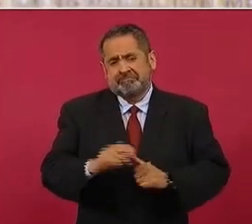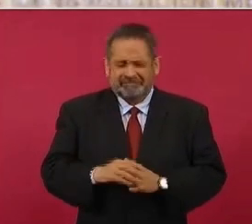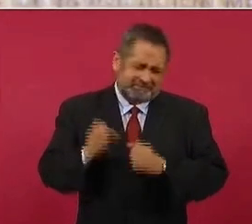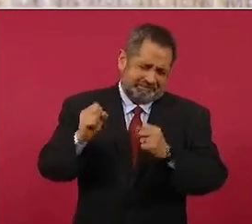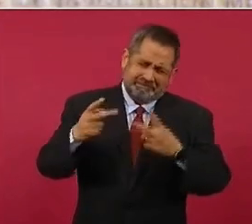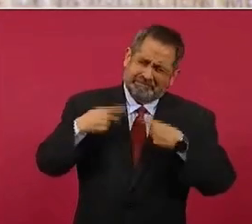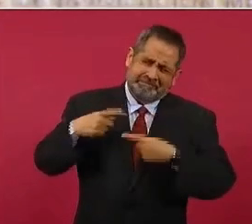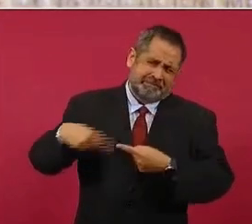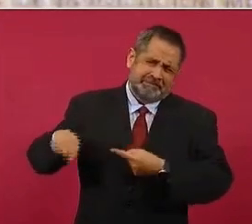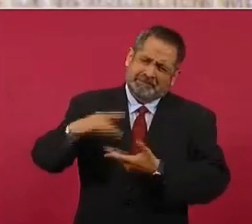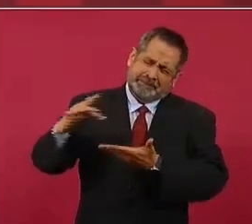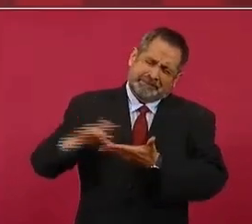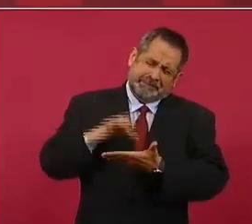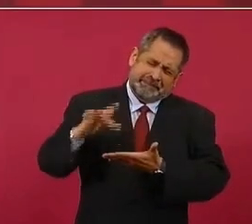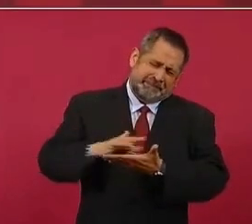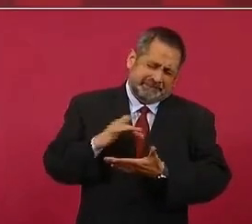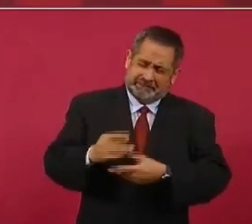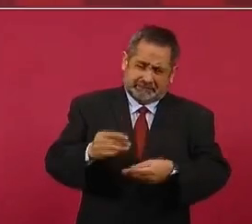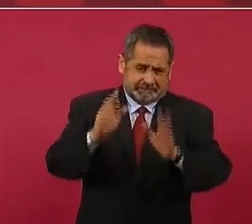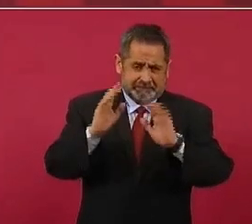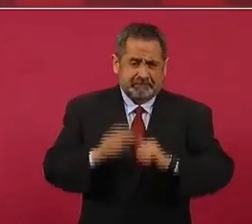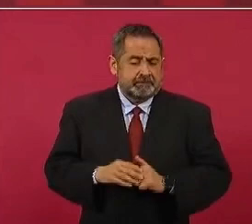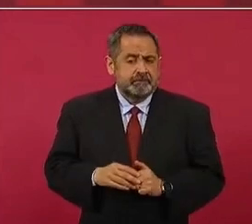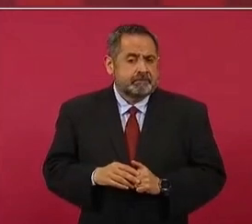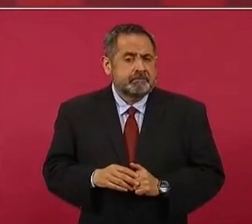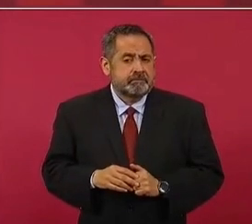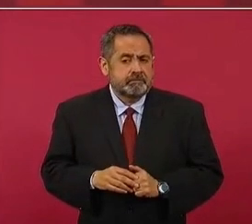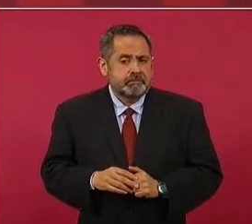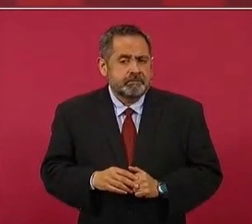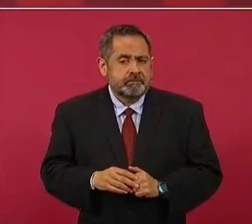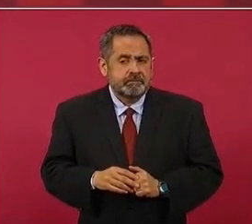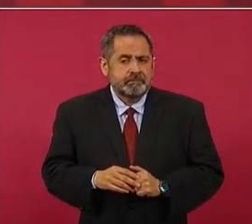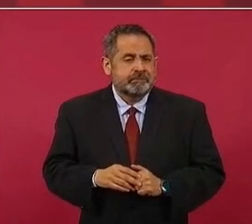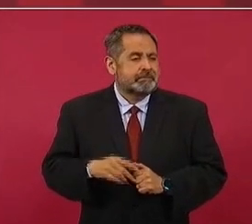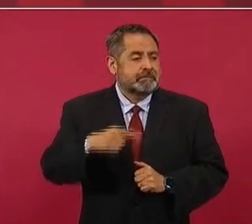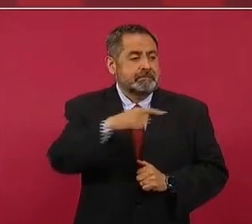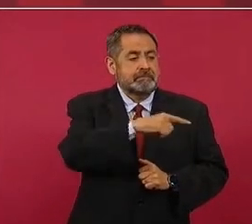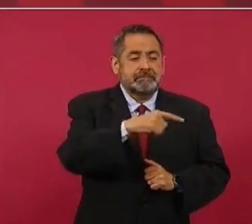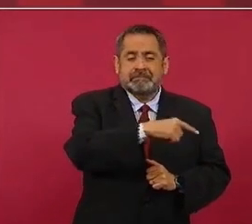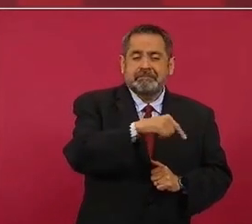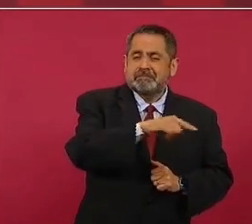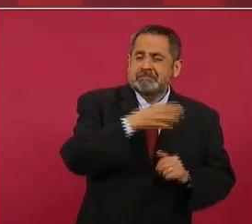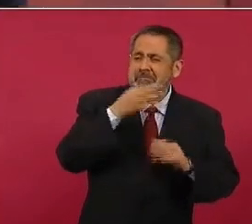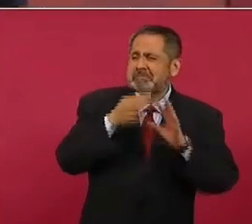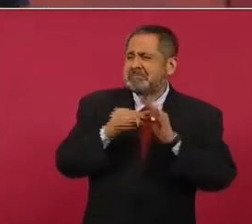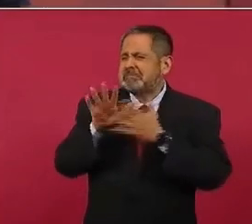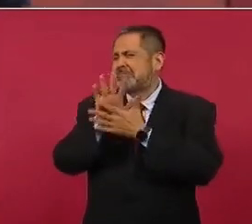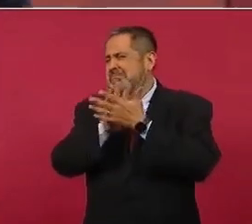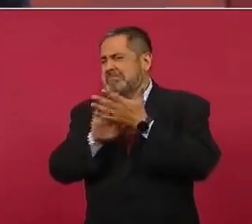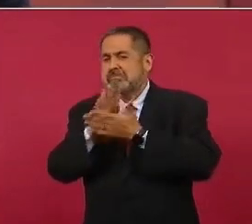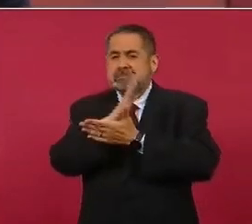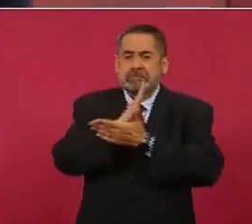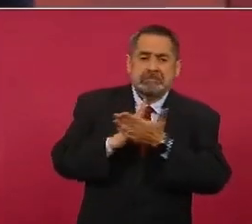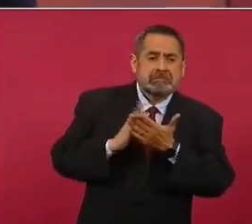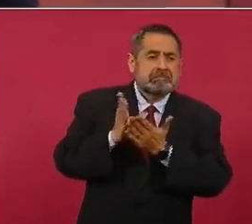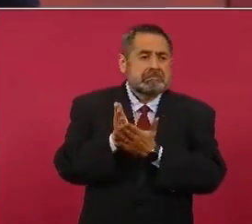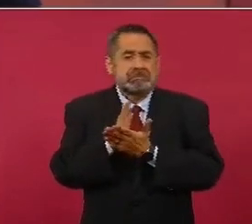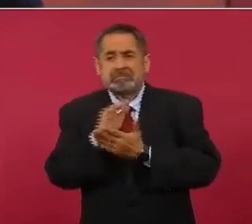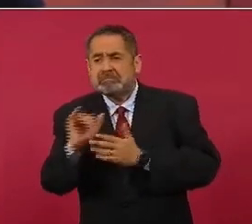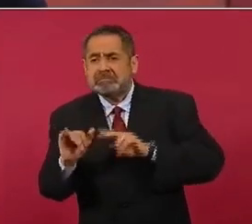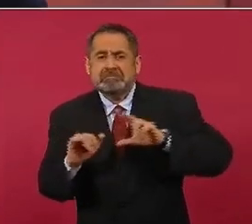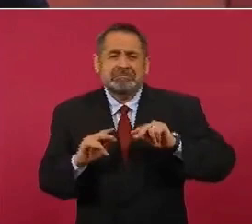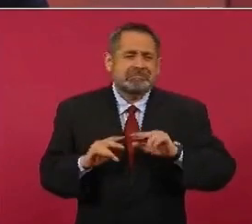mucha gente. Y a veces hablan de polarización. Pues no, La